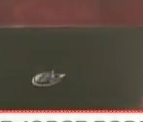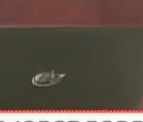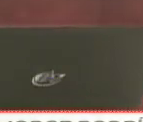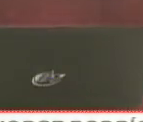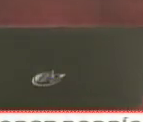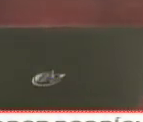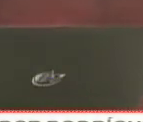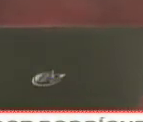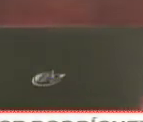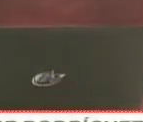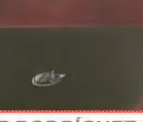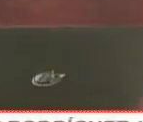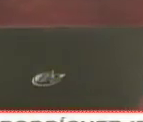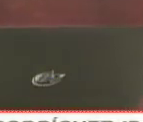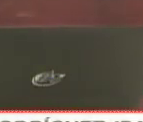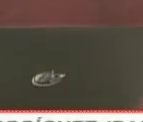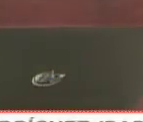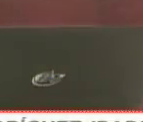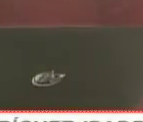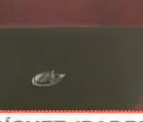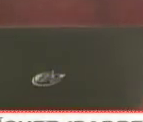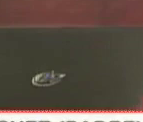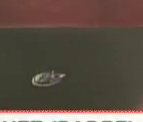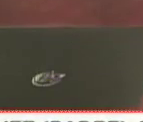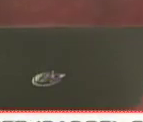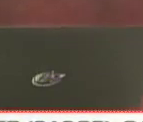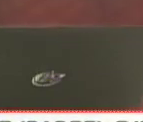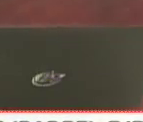fue lamentablemente asesinado, torturado